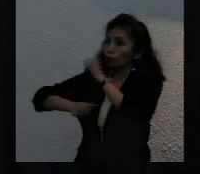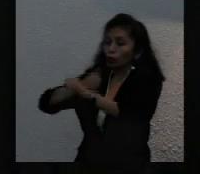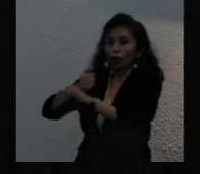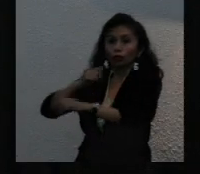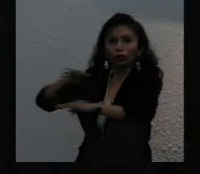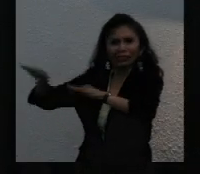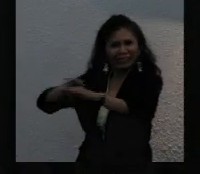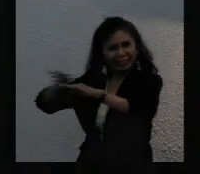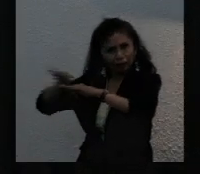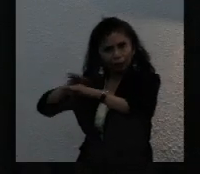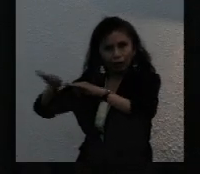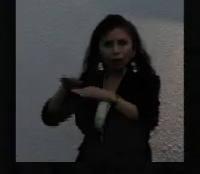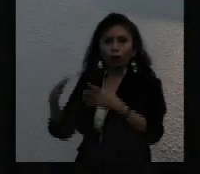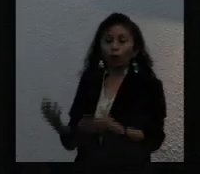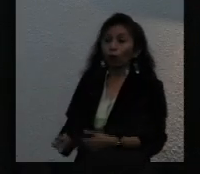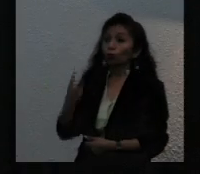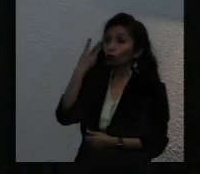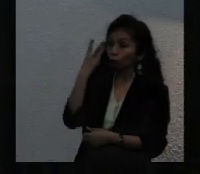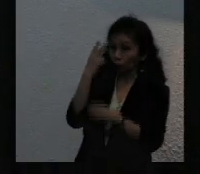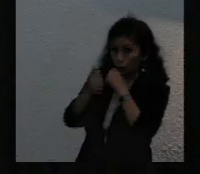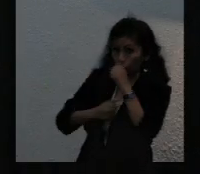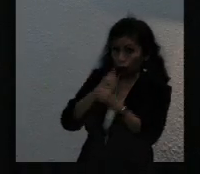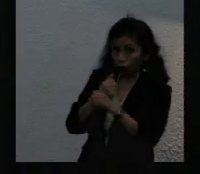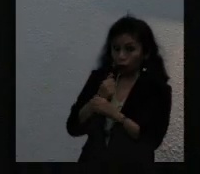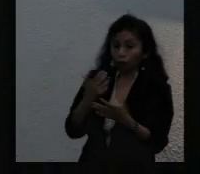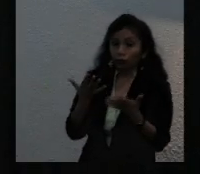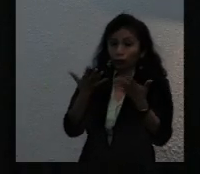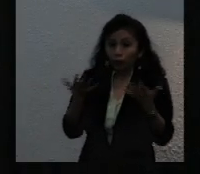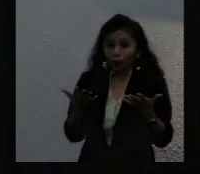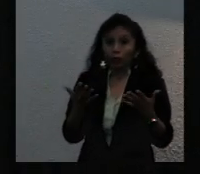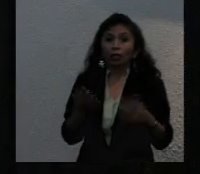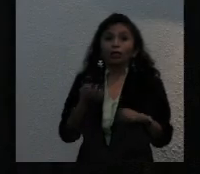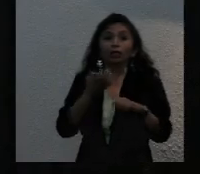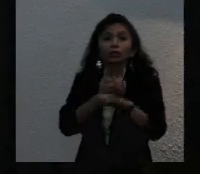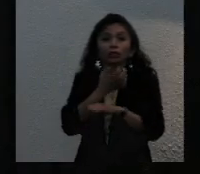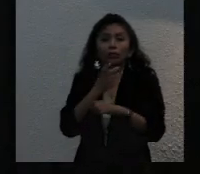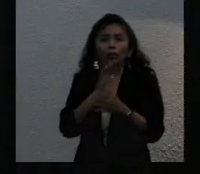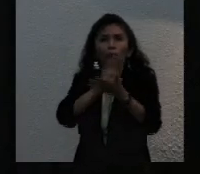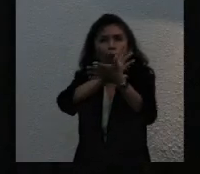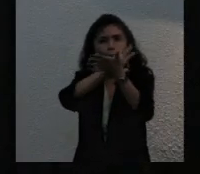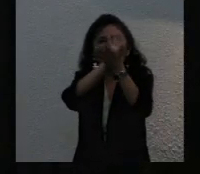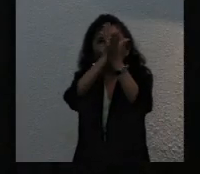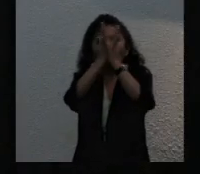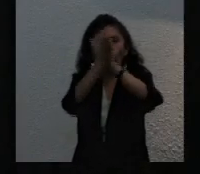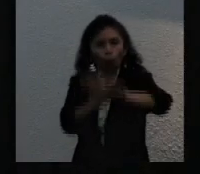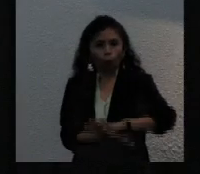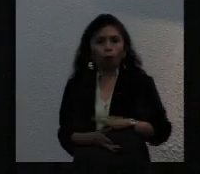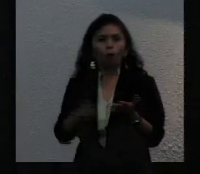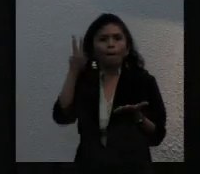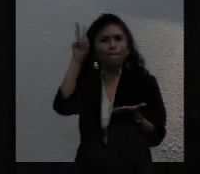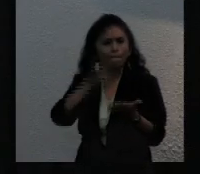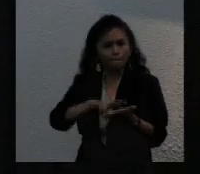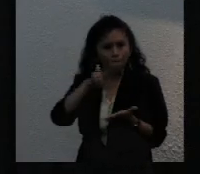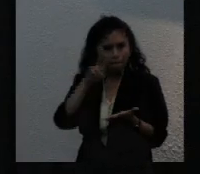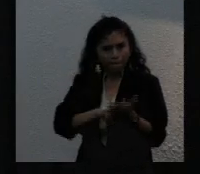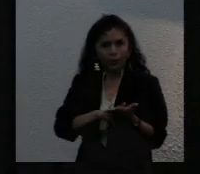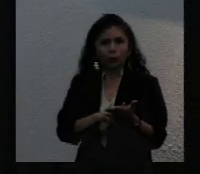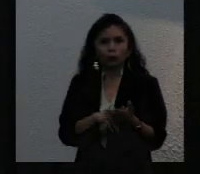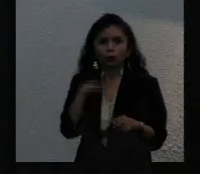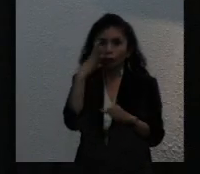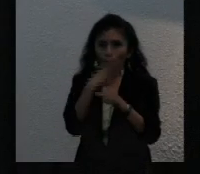esfuerzo sin parar, de 2 años de convertir en una práctica común los valores de la Cuarta